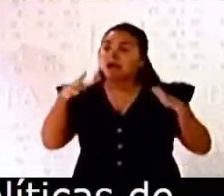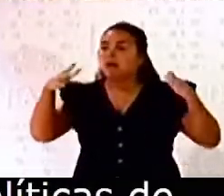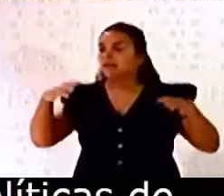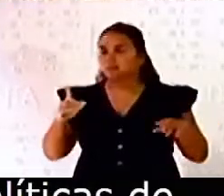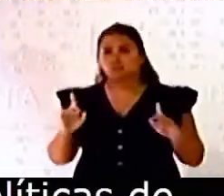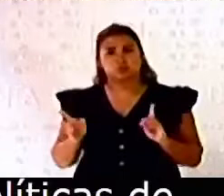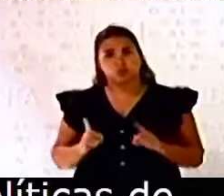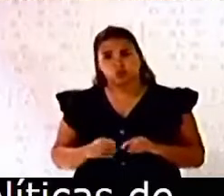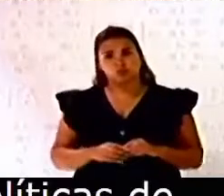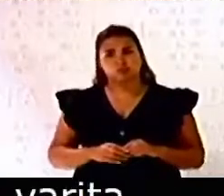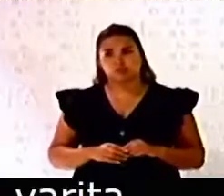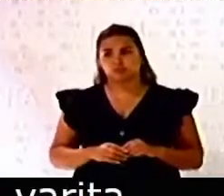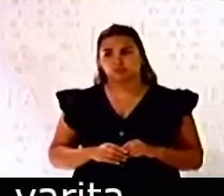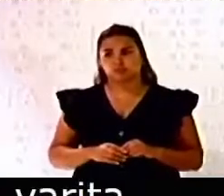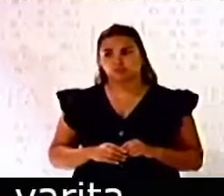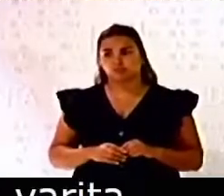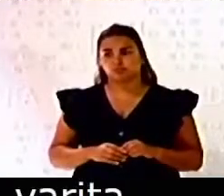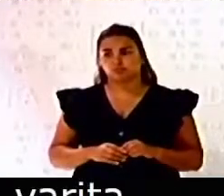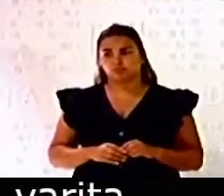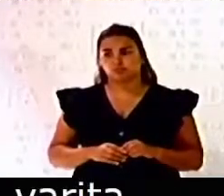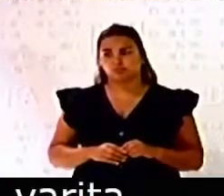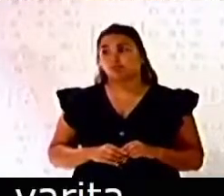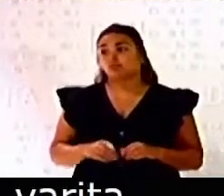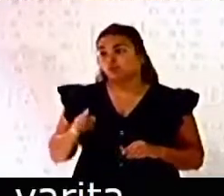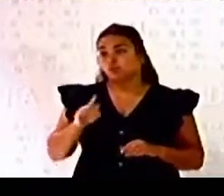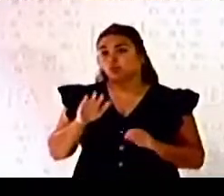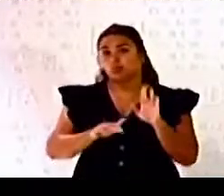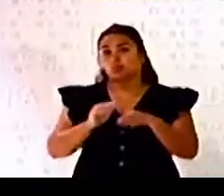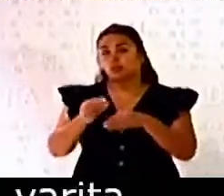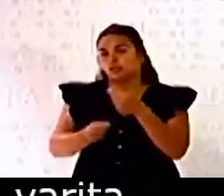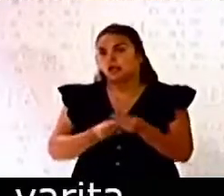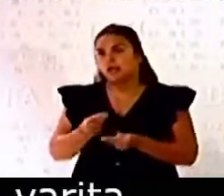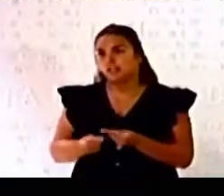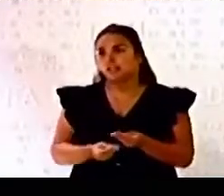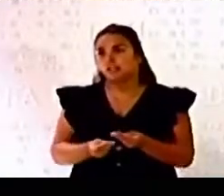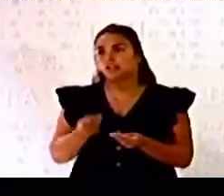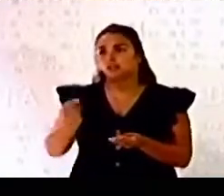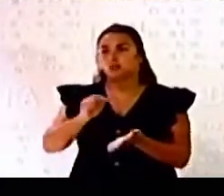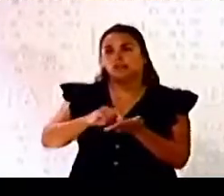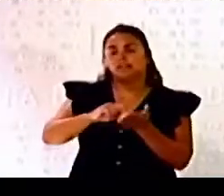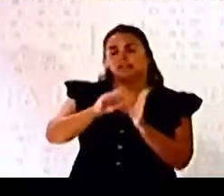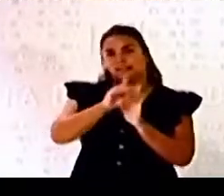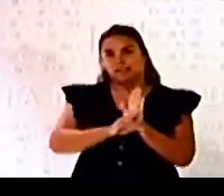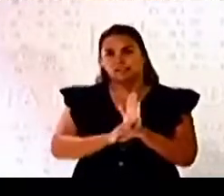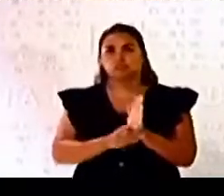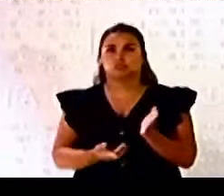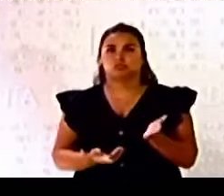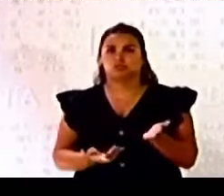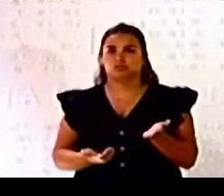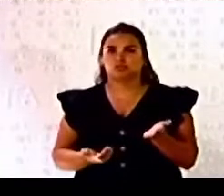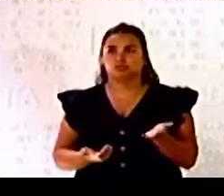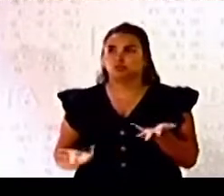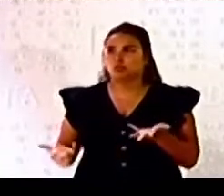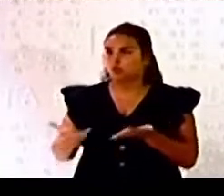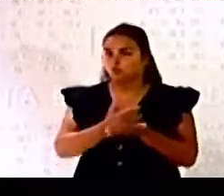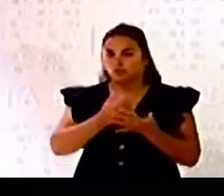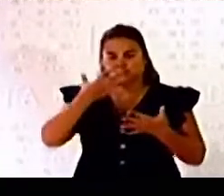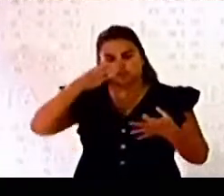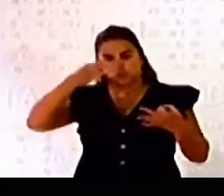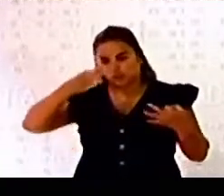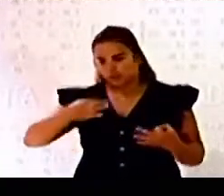maneras. Entonces tú haces una convocatoria y escribes tu decreto con toda la